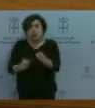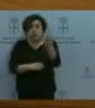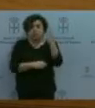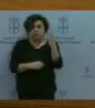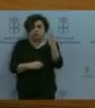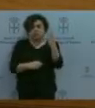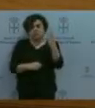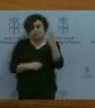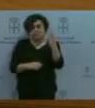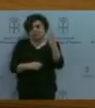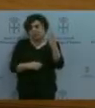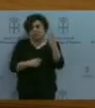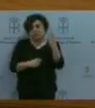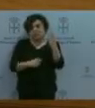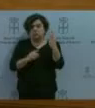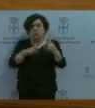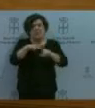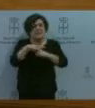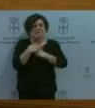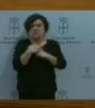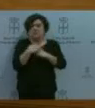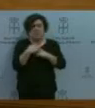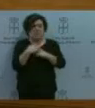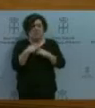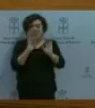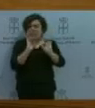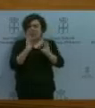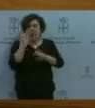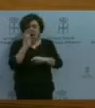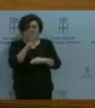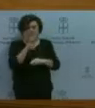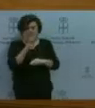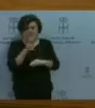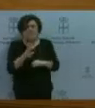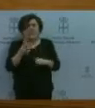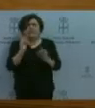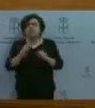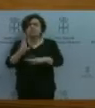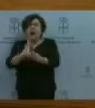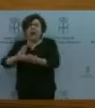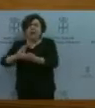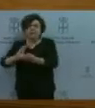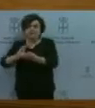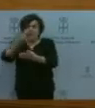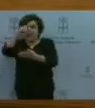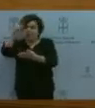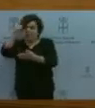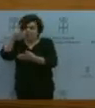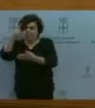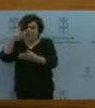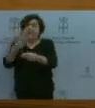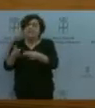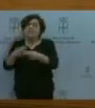creo que reacción de tres grupos de esta Cámara, impidieron a la consejera de Cultura y Política y Lingüística intervenir en